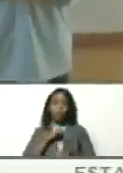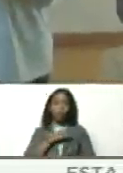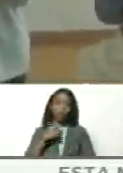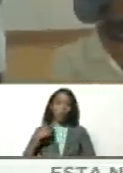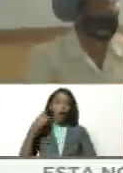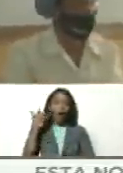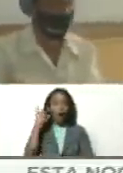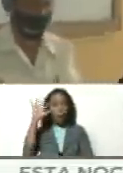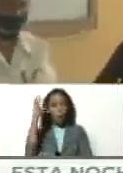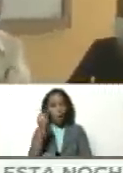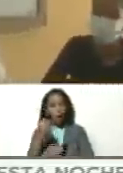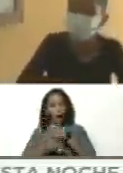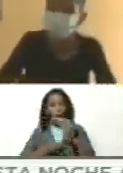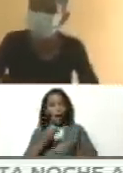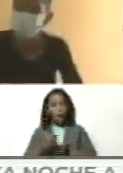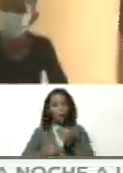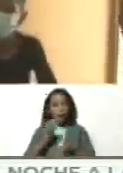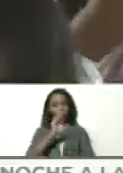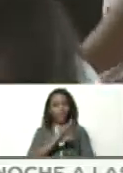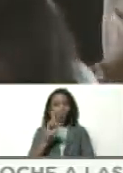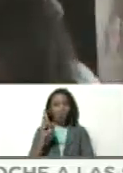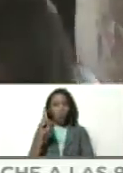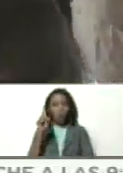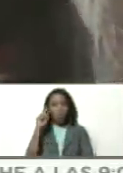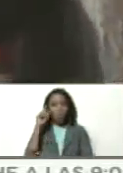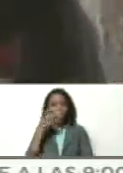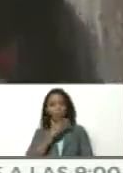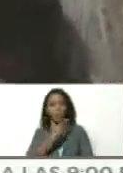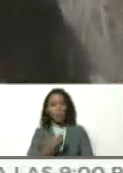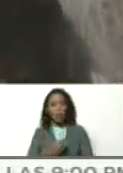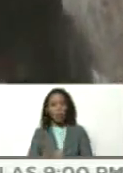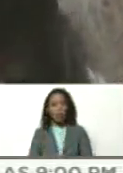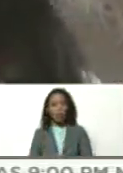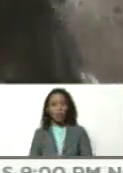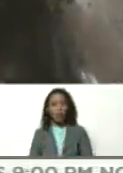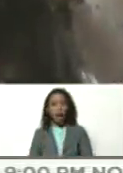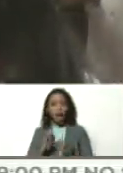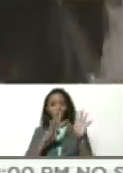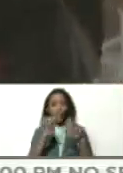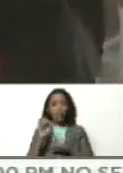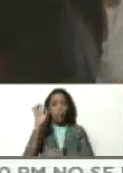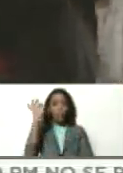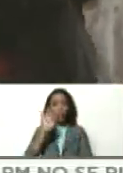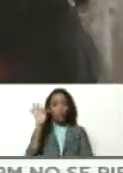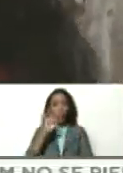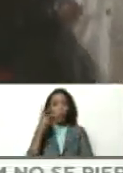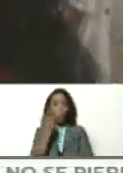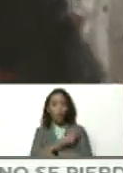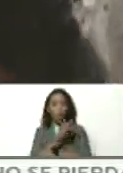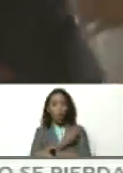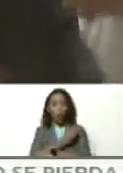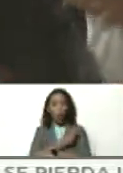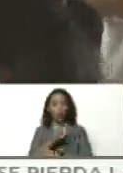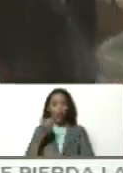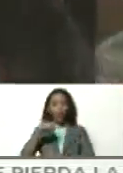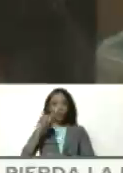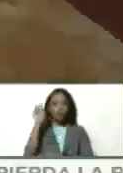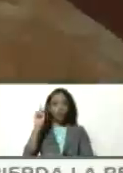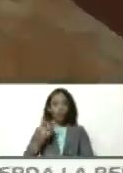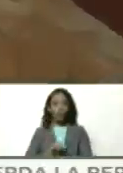lograr al 31 de diciembre... el 90% de vacunados y vacunadas en